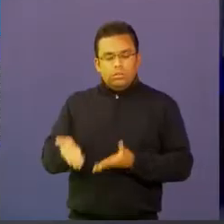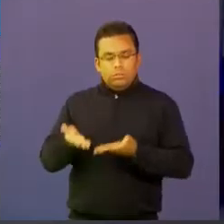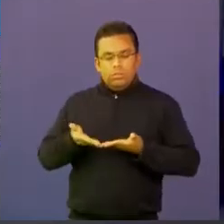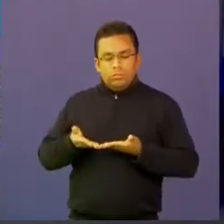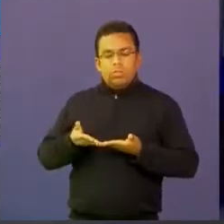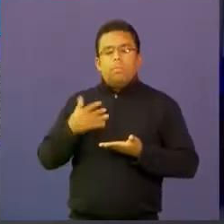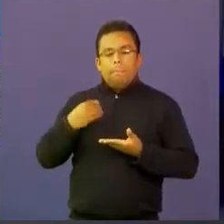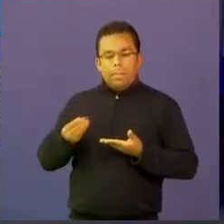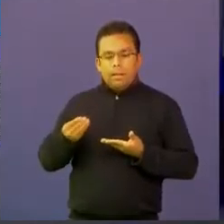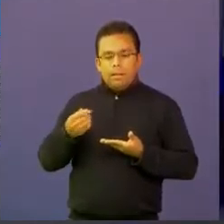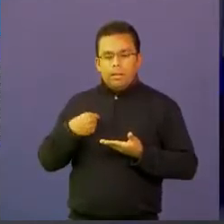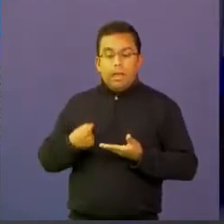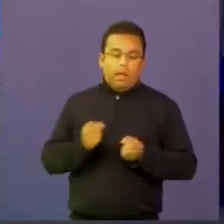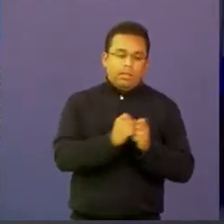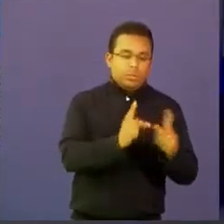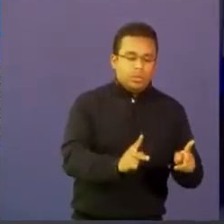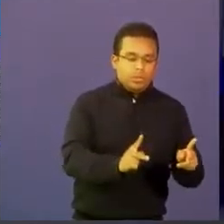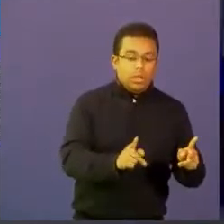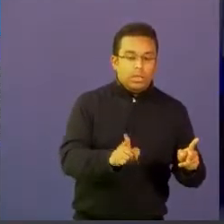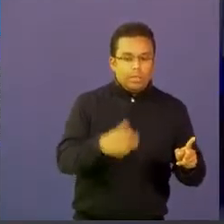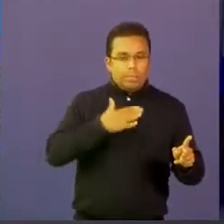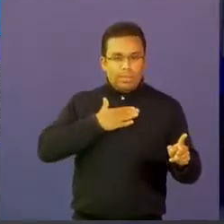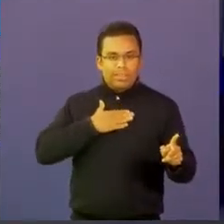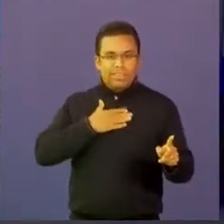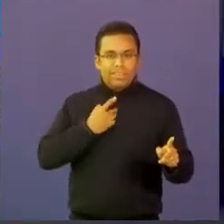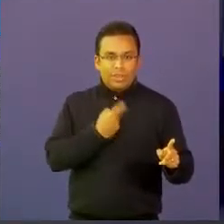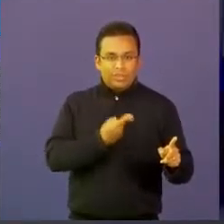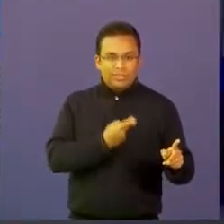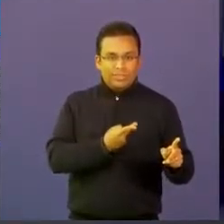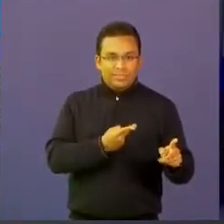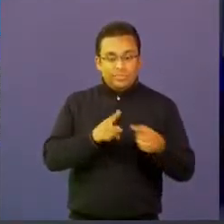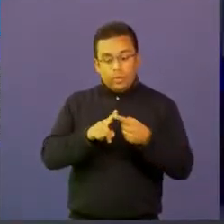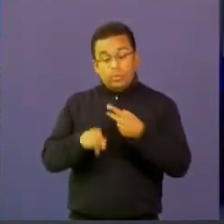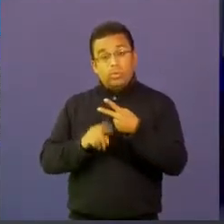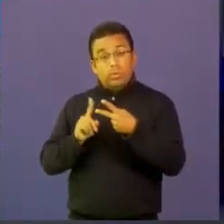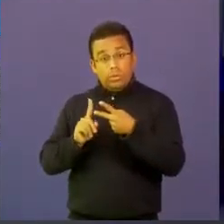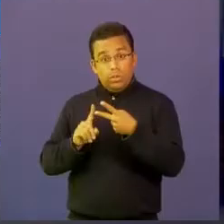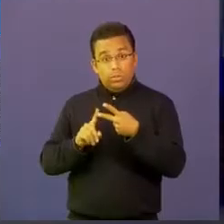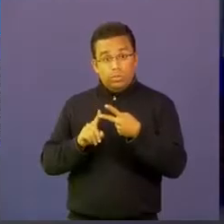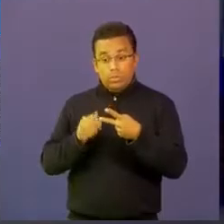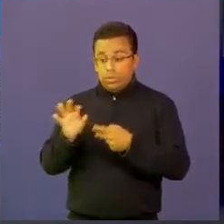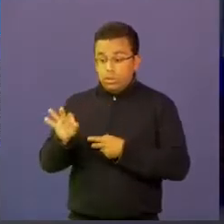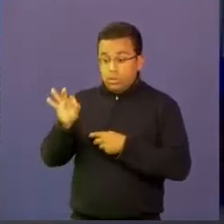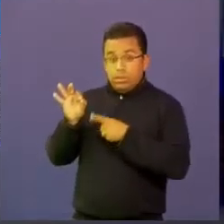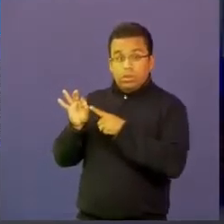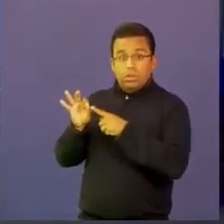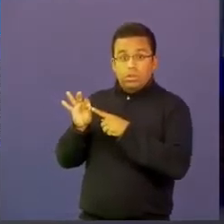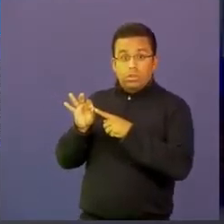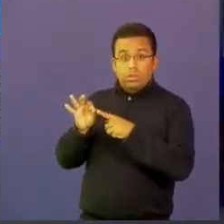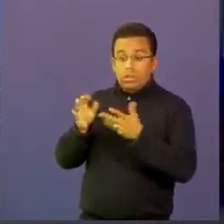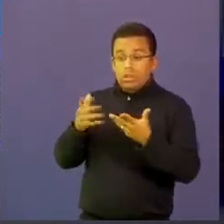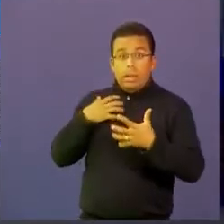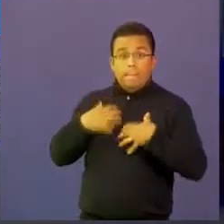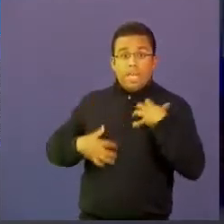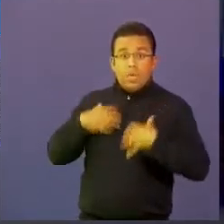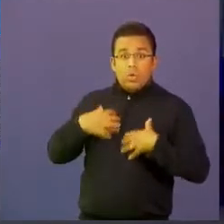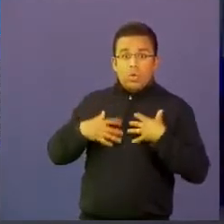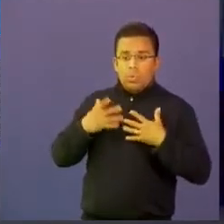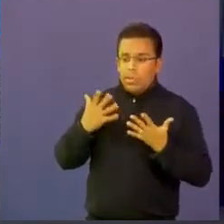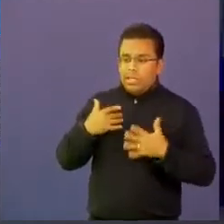y lo otro que es sobre el manejo de la herramienta no tengan miedo de lanzarse y